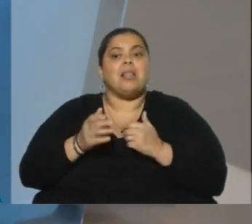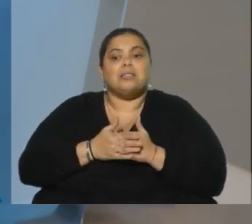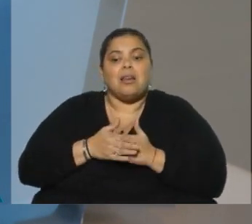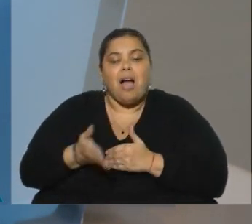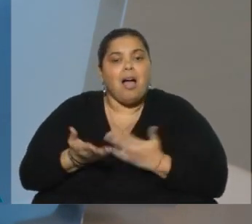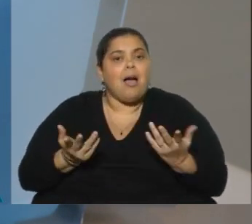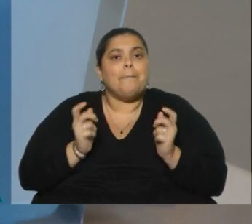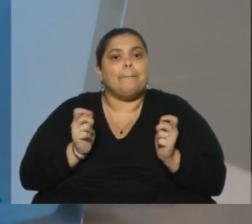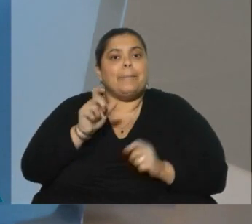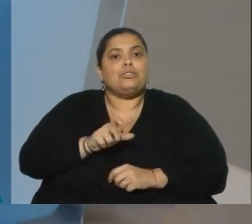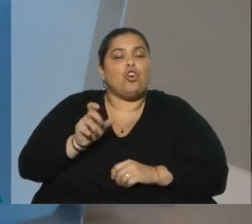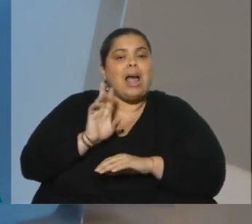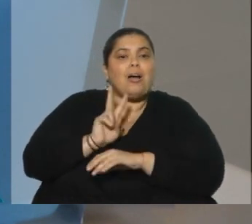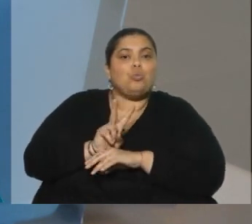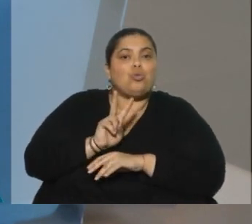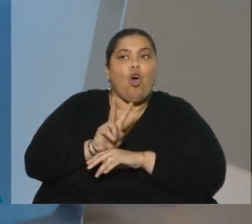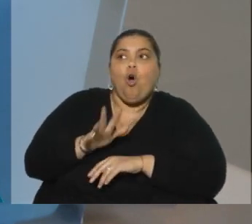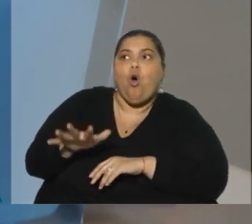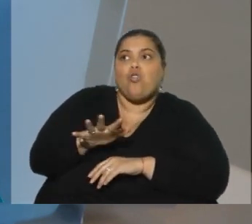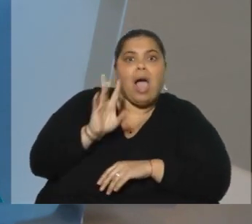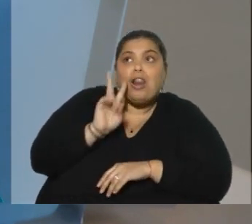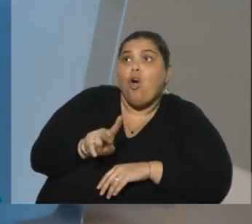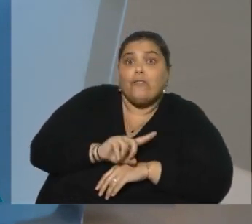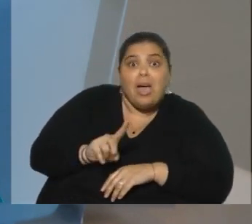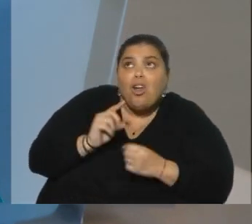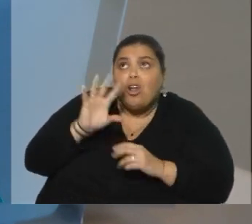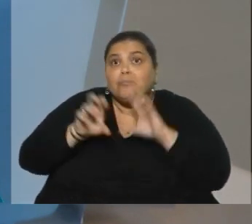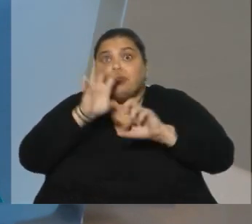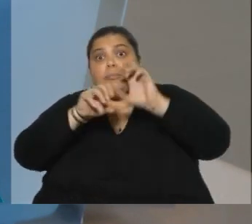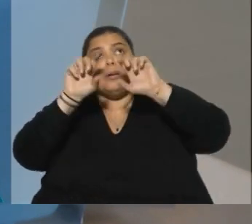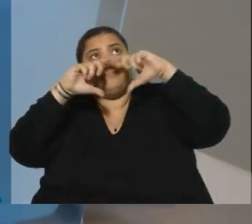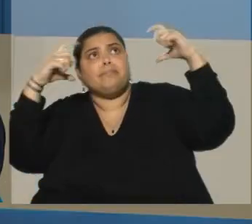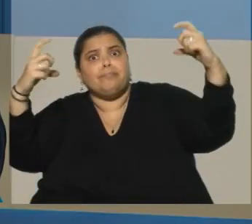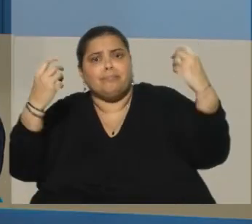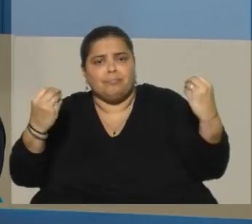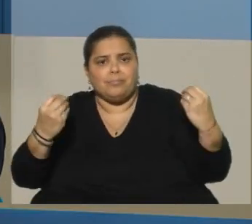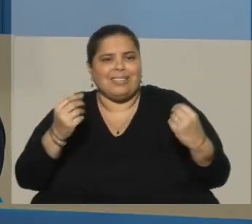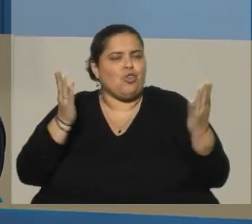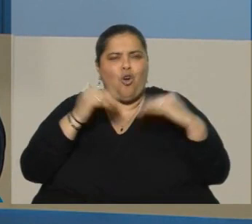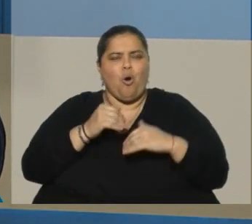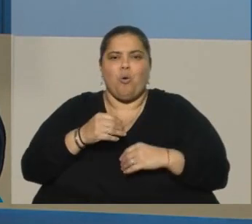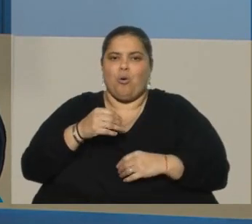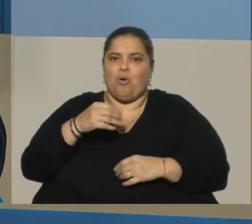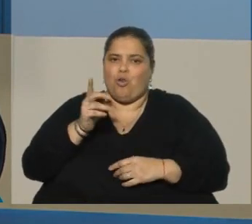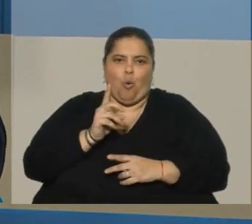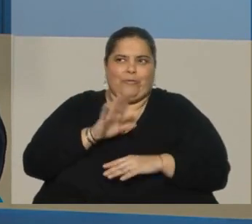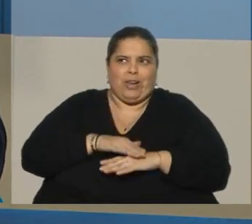cargo de la custodia. Y si las personas no vieron semejante acto, claro. Semejante acto de irresponsabilidad, semejante